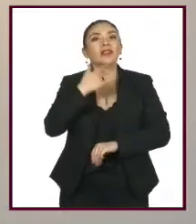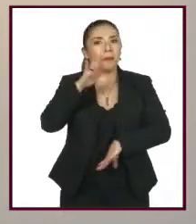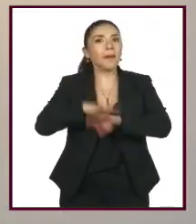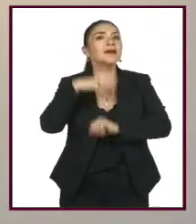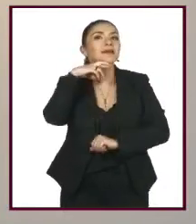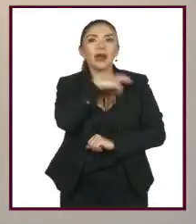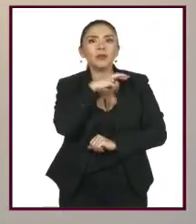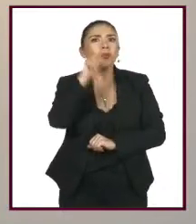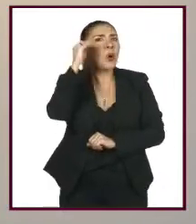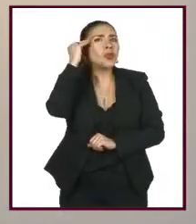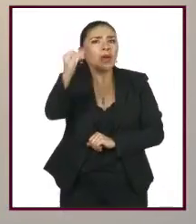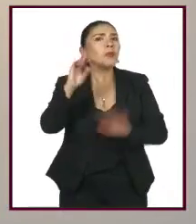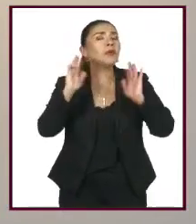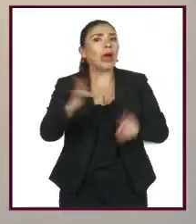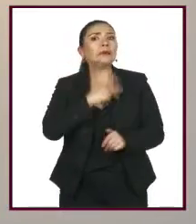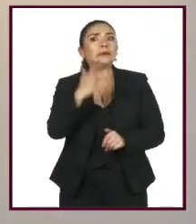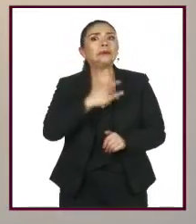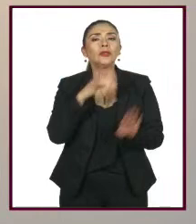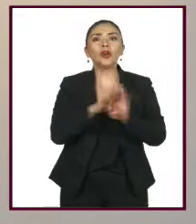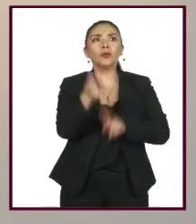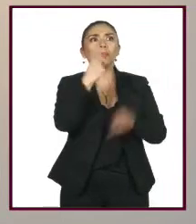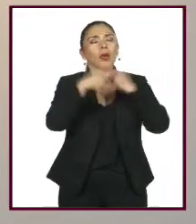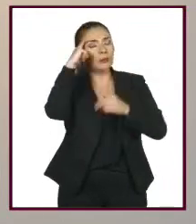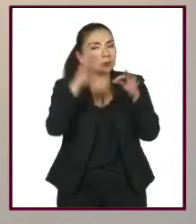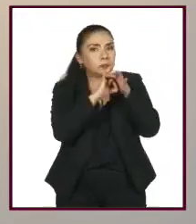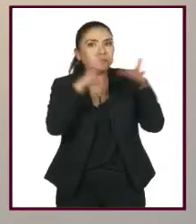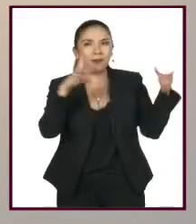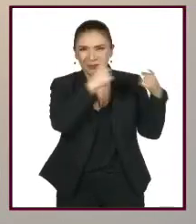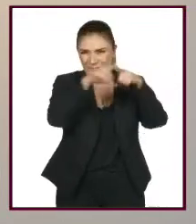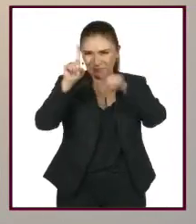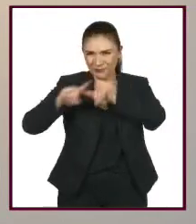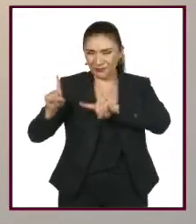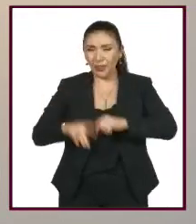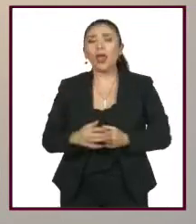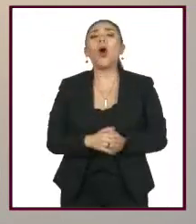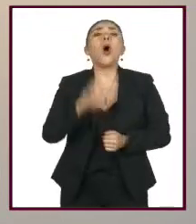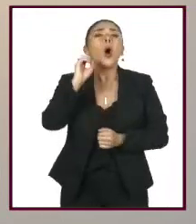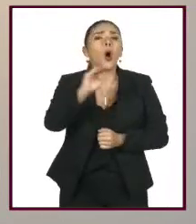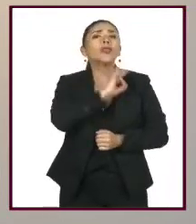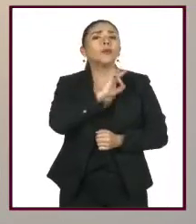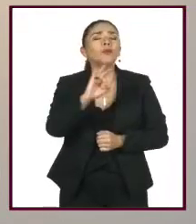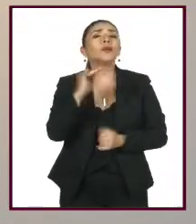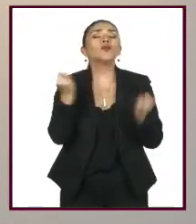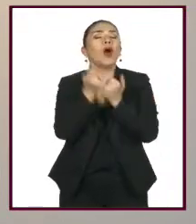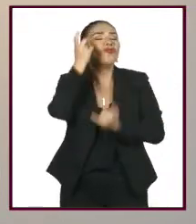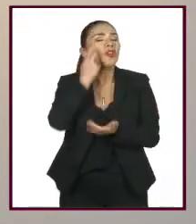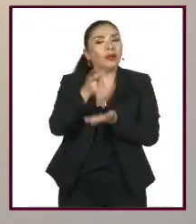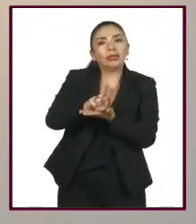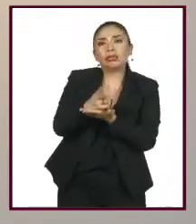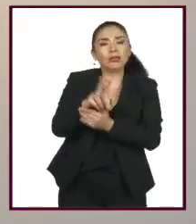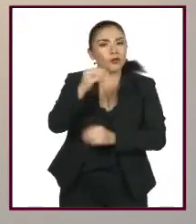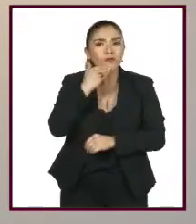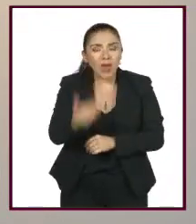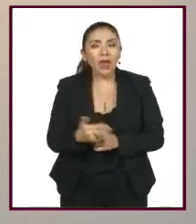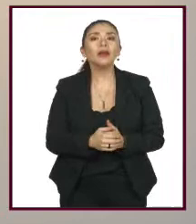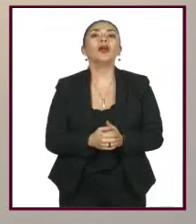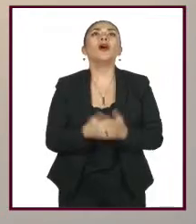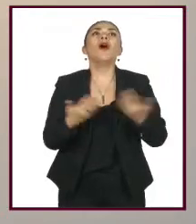cuestión de minutos empiezan a presentarse estos efectos eufóricos. También pueden haber alteraciones en el sueño, pueden